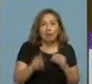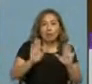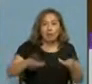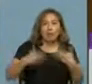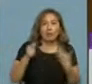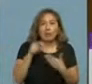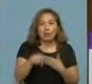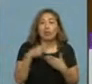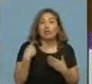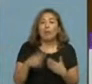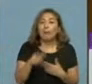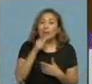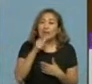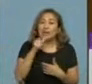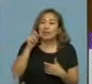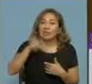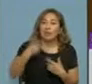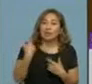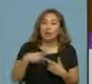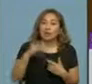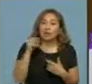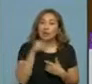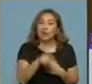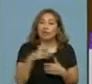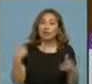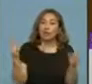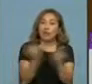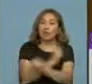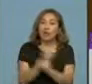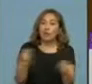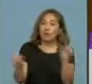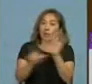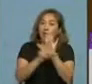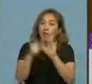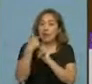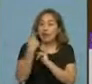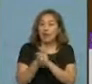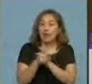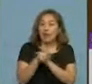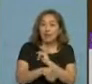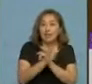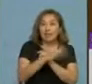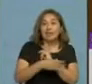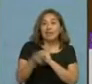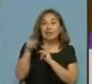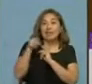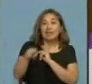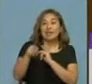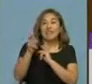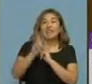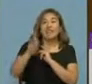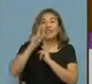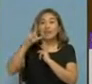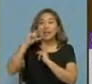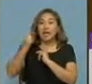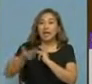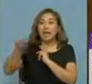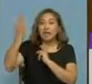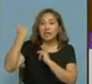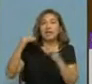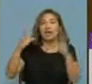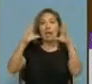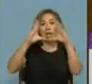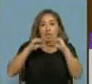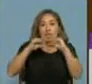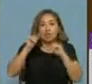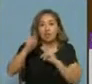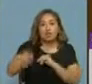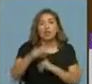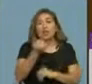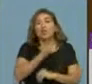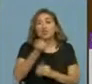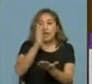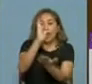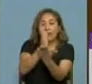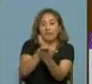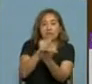Ahora resulta que cuando nosotros sancionamos la ley, pasa esto de Manuel Vilca, anoche otro caso más en